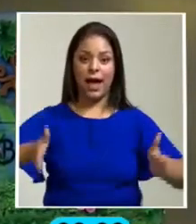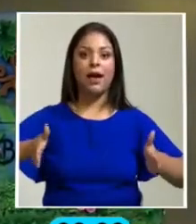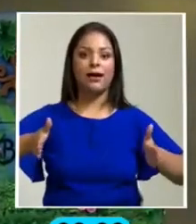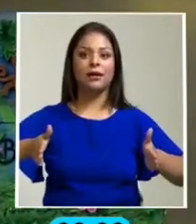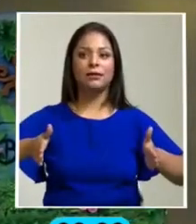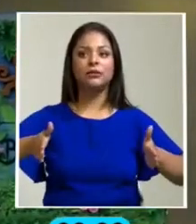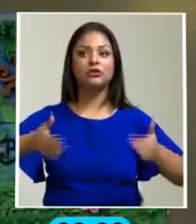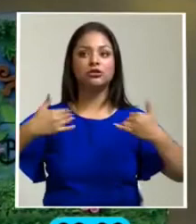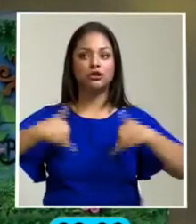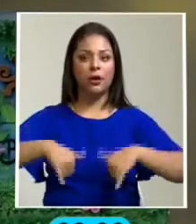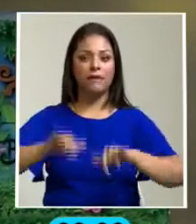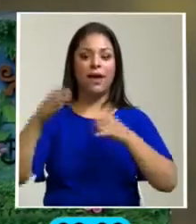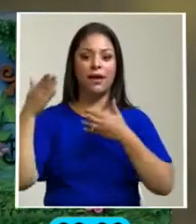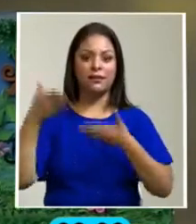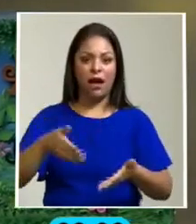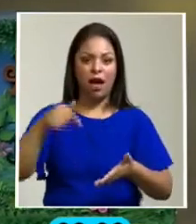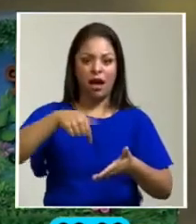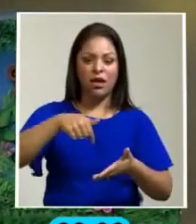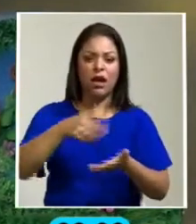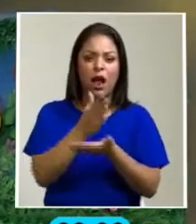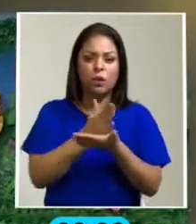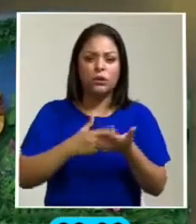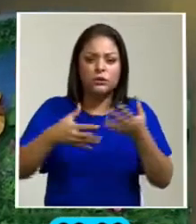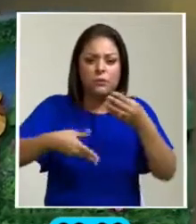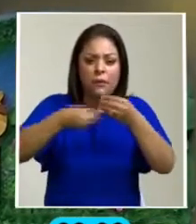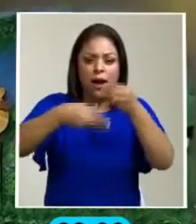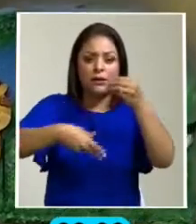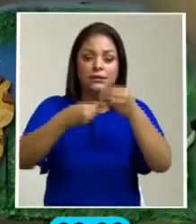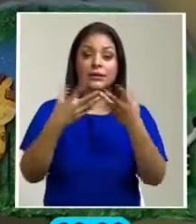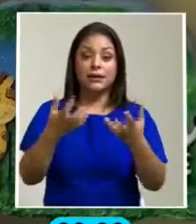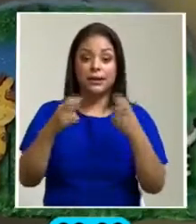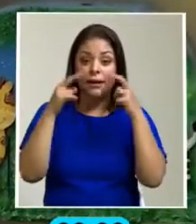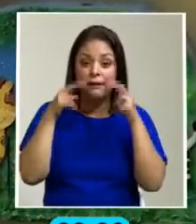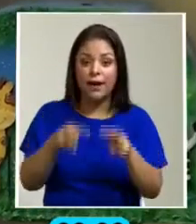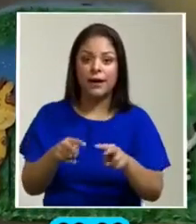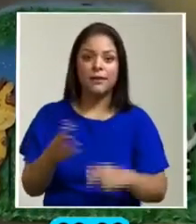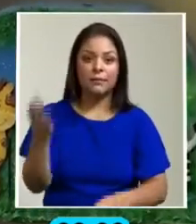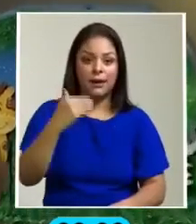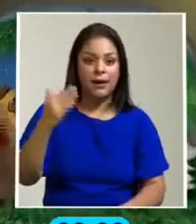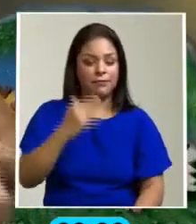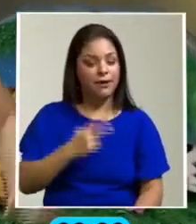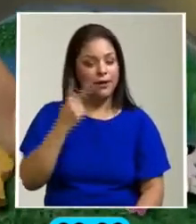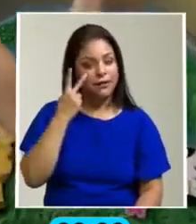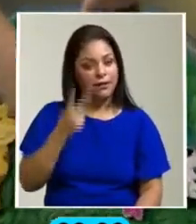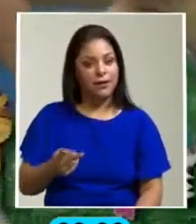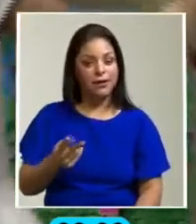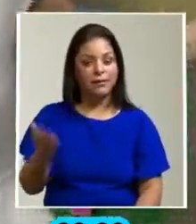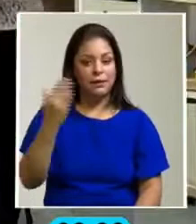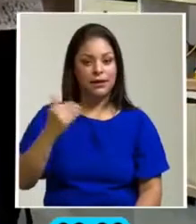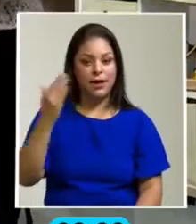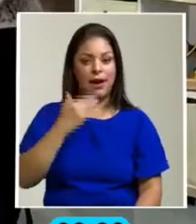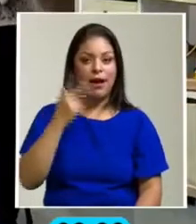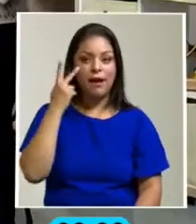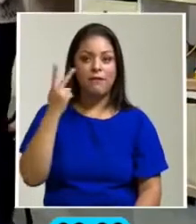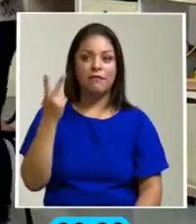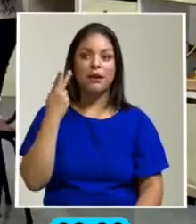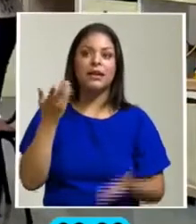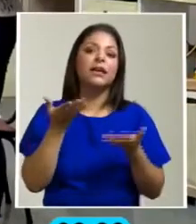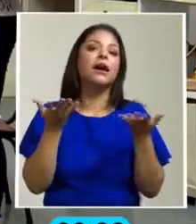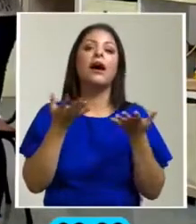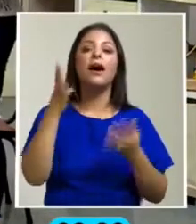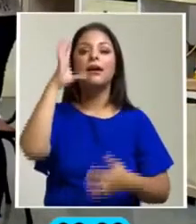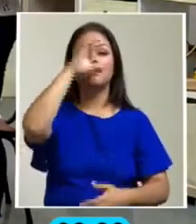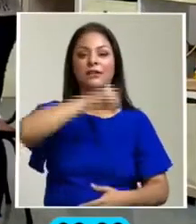vienen unas cosas más, ¿quieren ver conmigo? Vamos a ver, vengan para que vean, a ver si me ayudan a adivinar qué es lo que